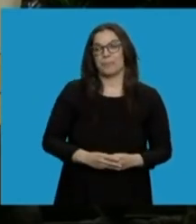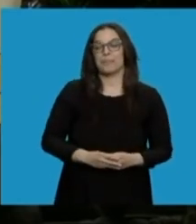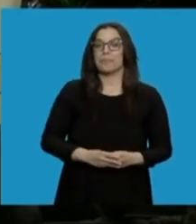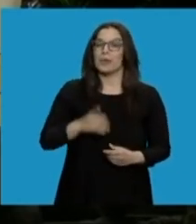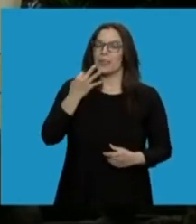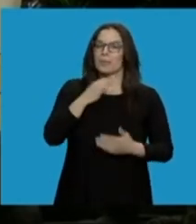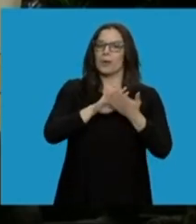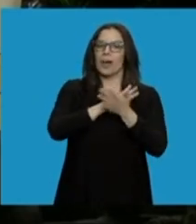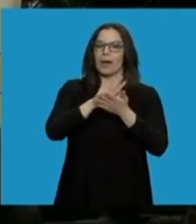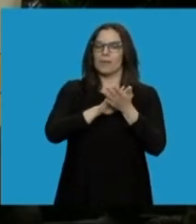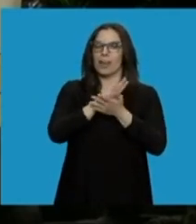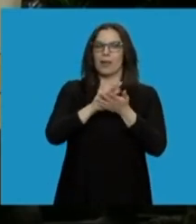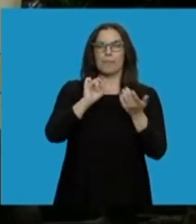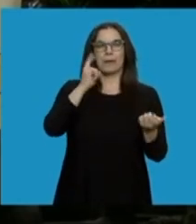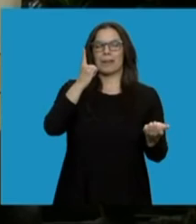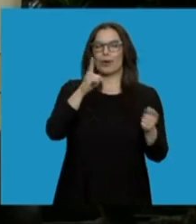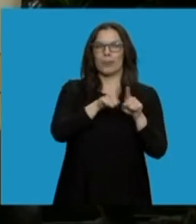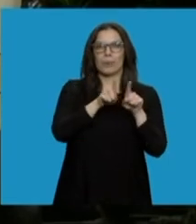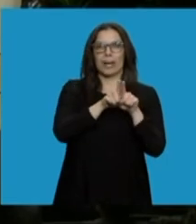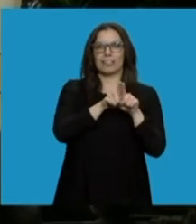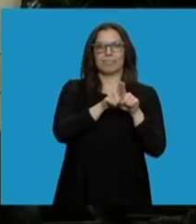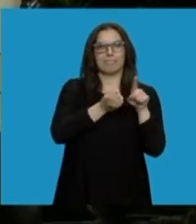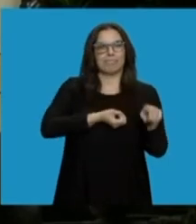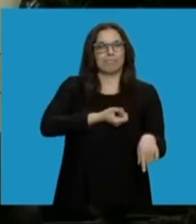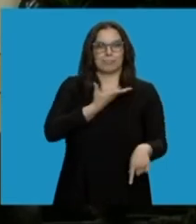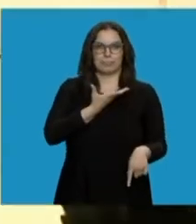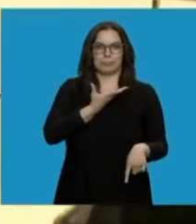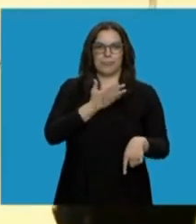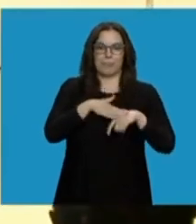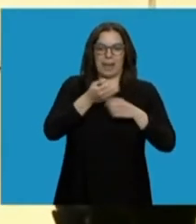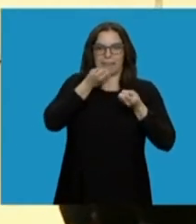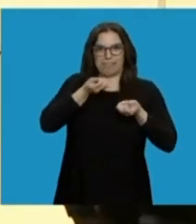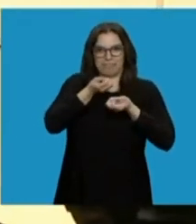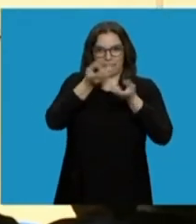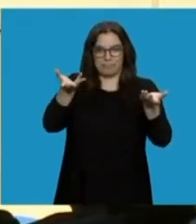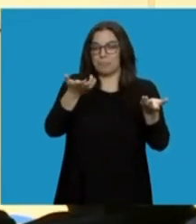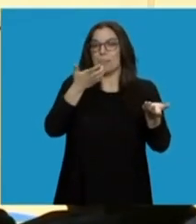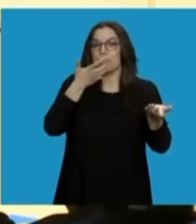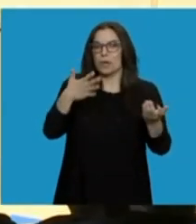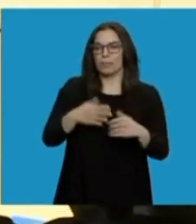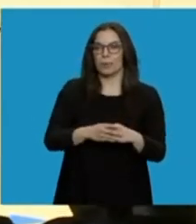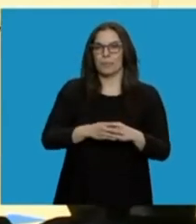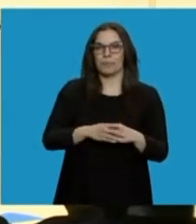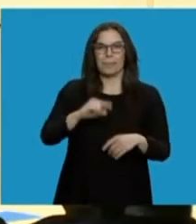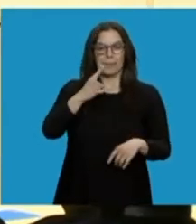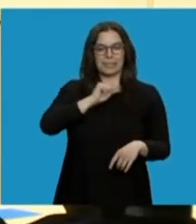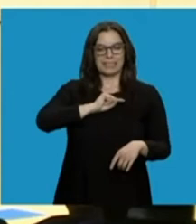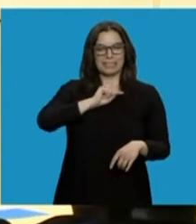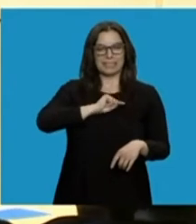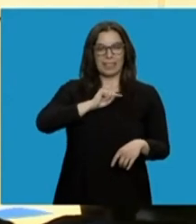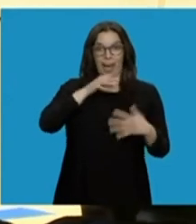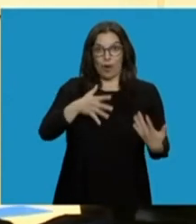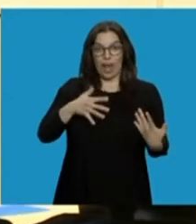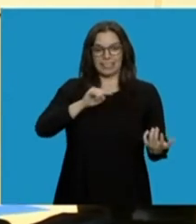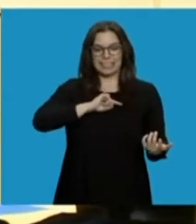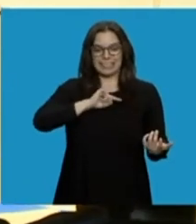hablar de lo primero que me llega al corazón para contároslo a vosotros. Por ejemplo, la primera sensación que tengo